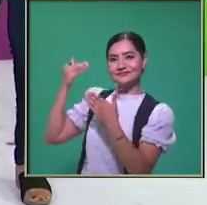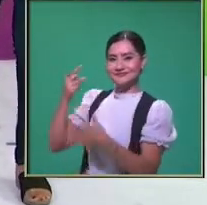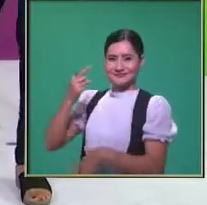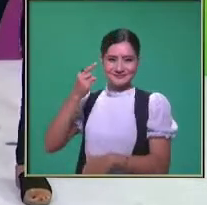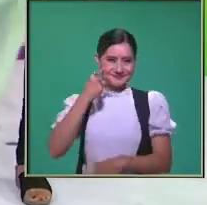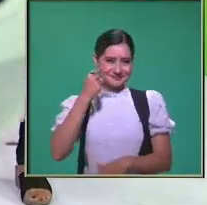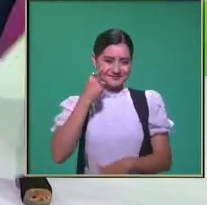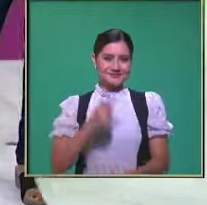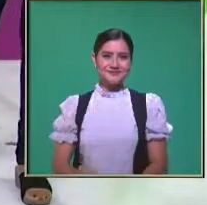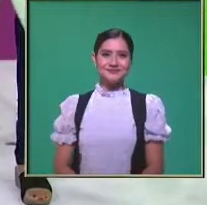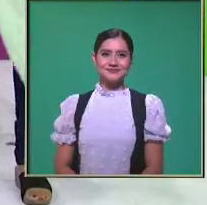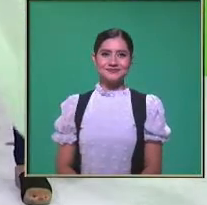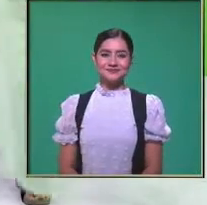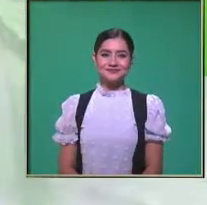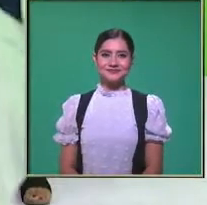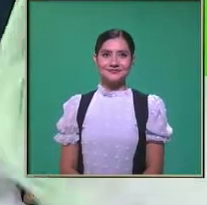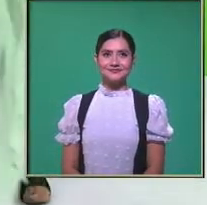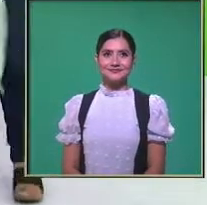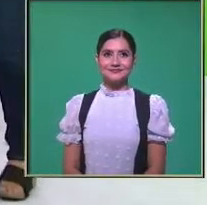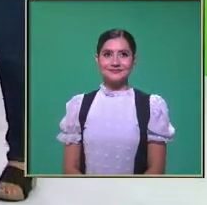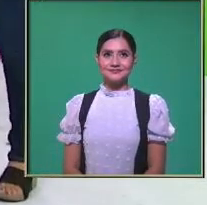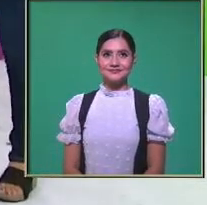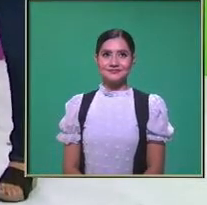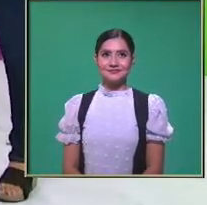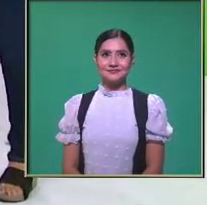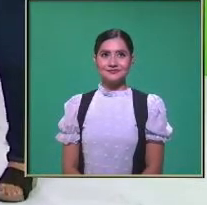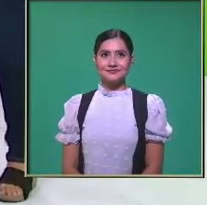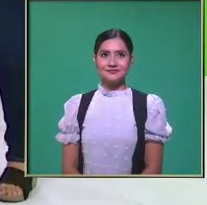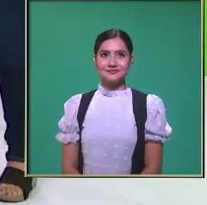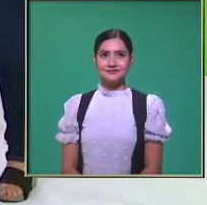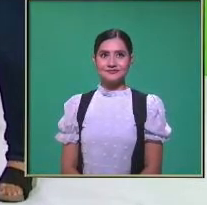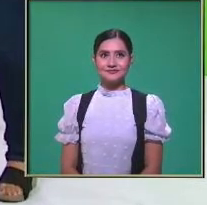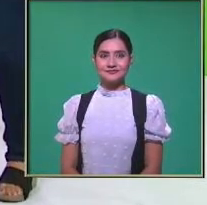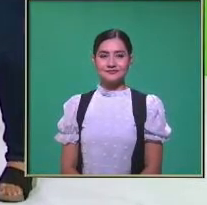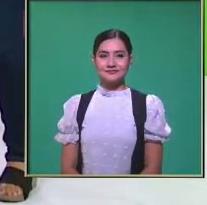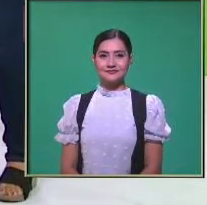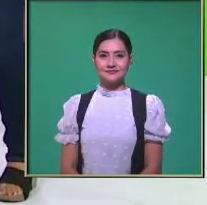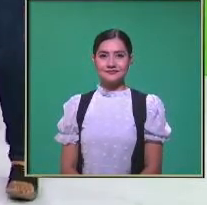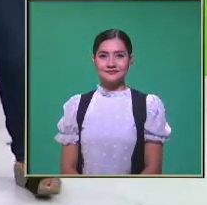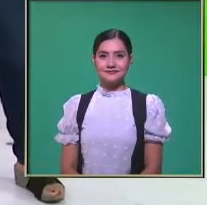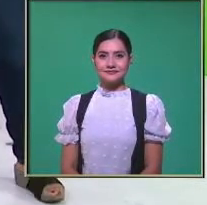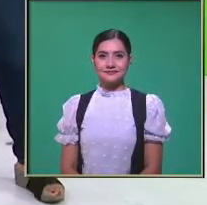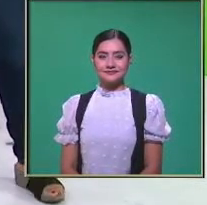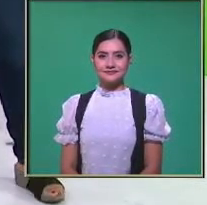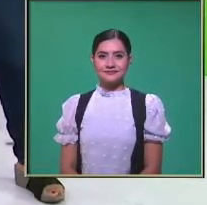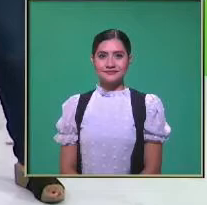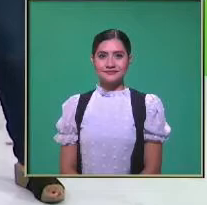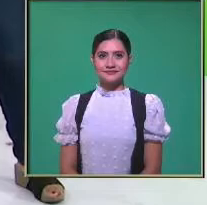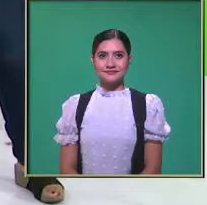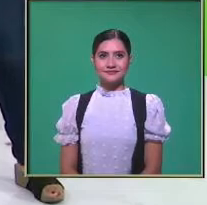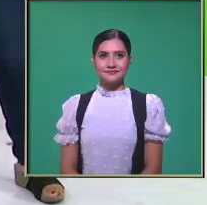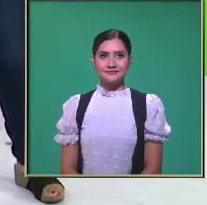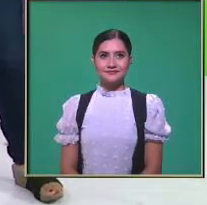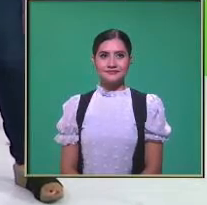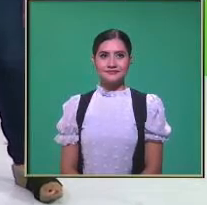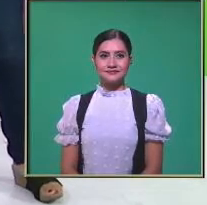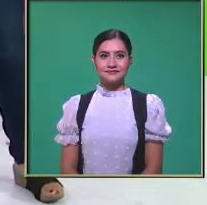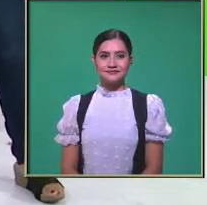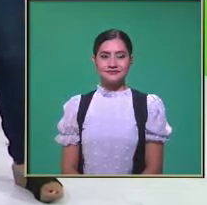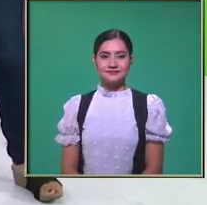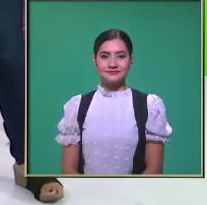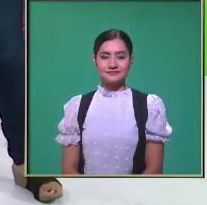a comerciales. ¿Sí? ¿Utilizamos la máquina? Sí, vamos a usar la nombre con nuestros soplos. Ahí va.